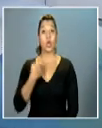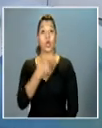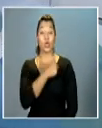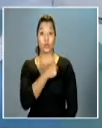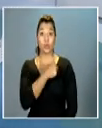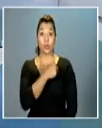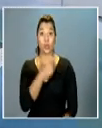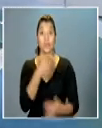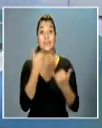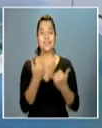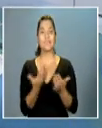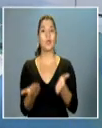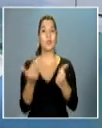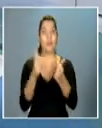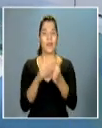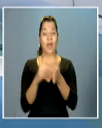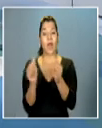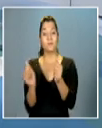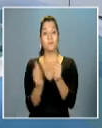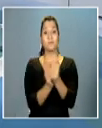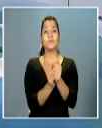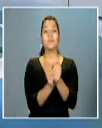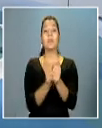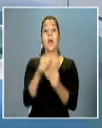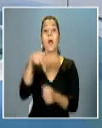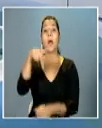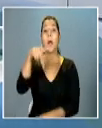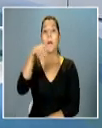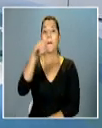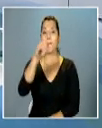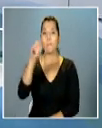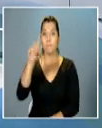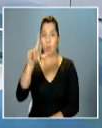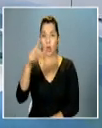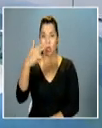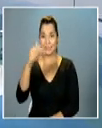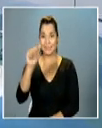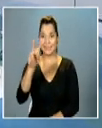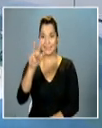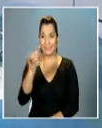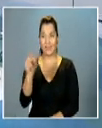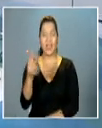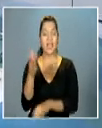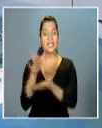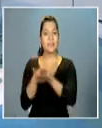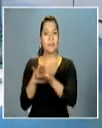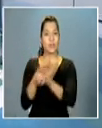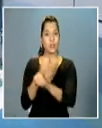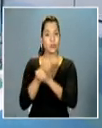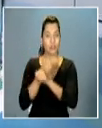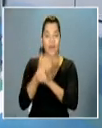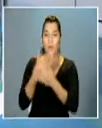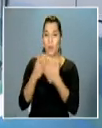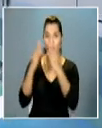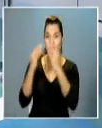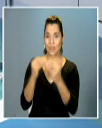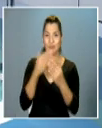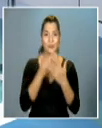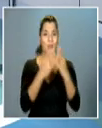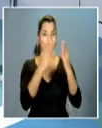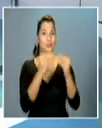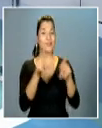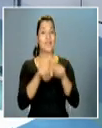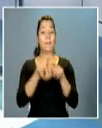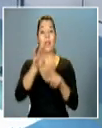Estamos de vuelta y con nosotros se encuentra don Paul Chávez, experto en seguridad. Paul, muy buenas noches. También tenemos a don